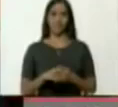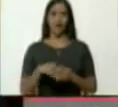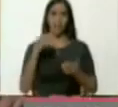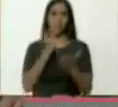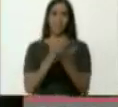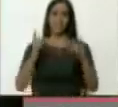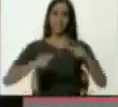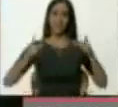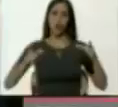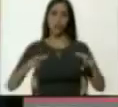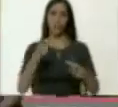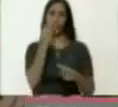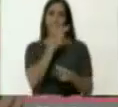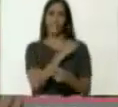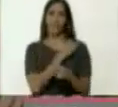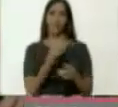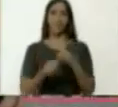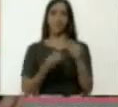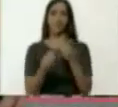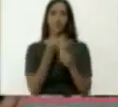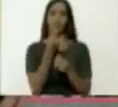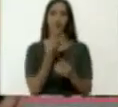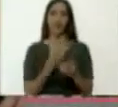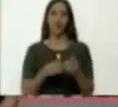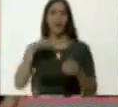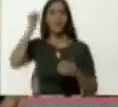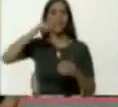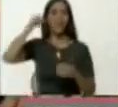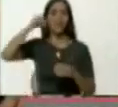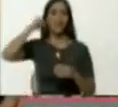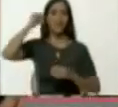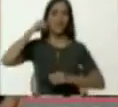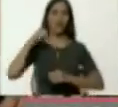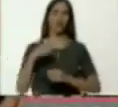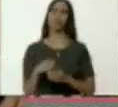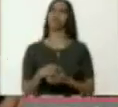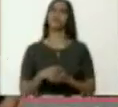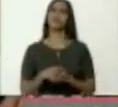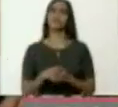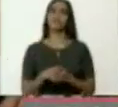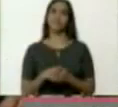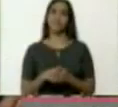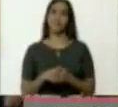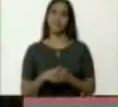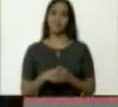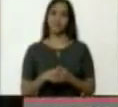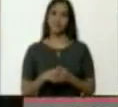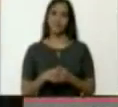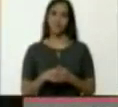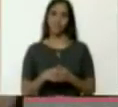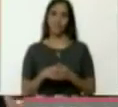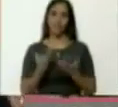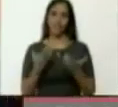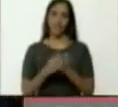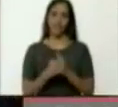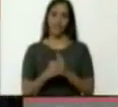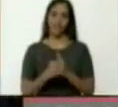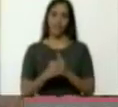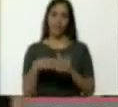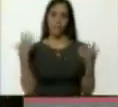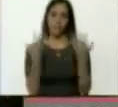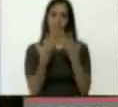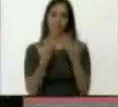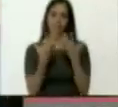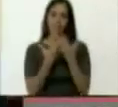torta también, García Carneiro, por hacer cosas buenas. Vamos con este video a propósito de el zafarrancho, la juerga, la pelea,